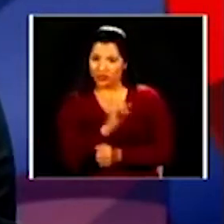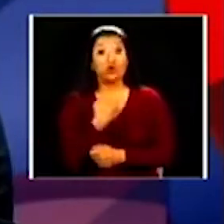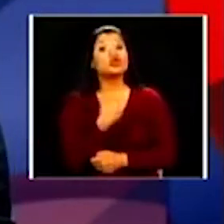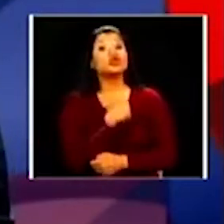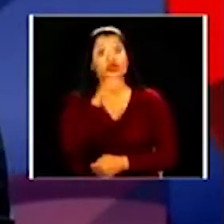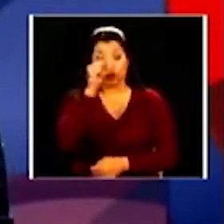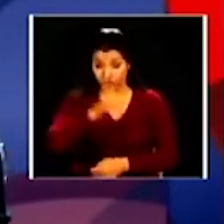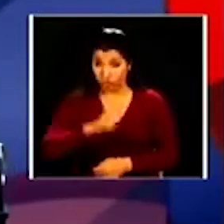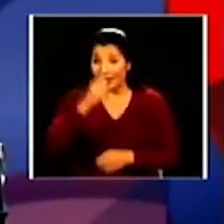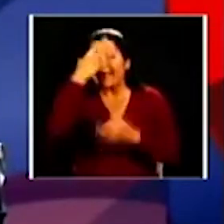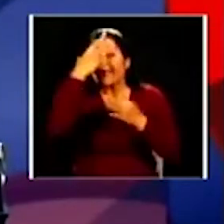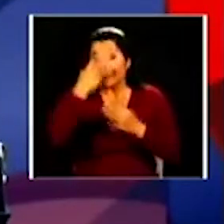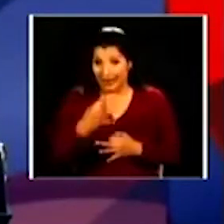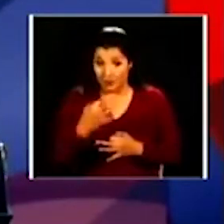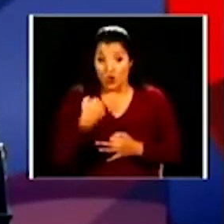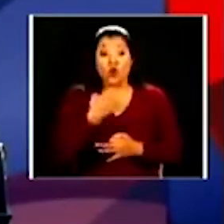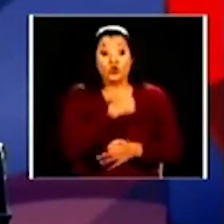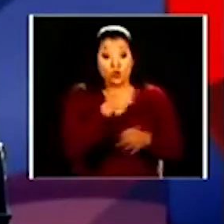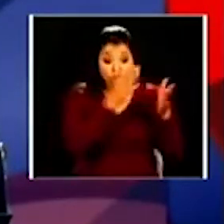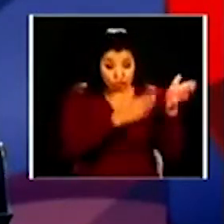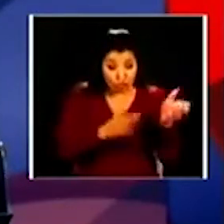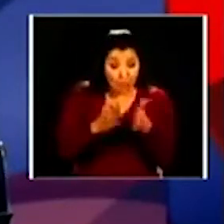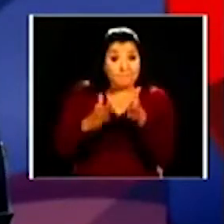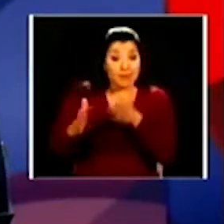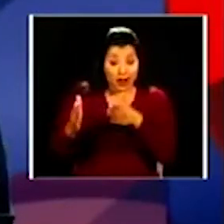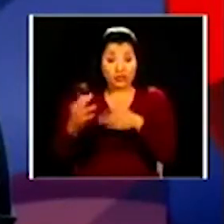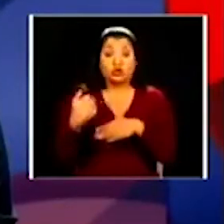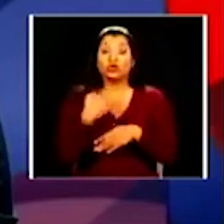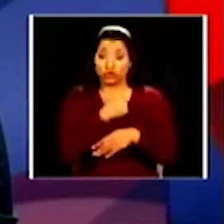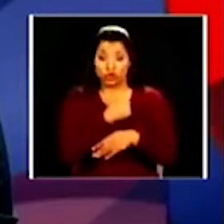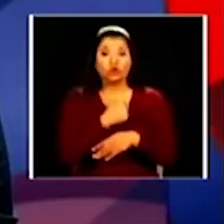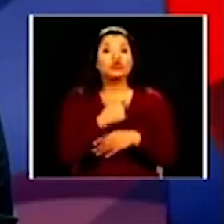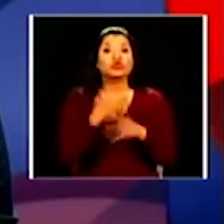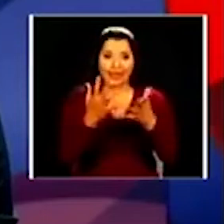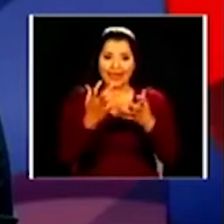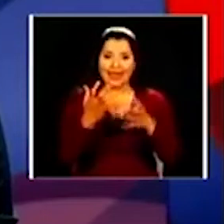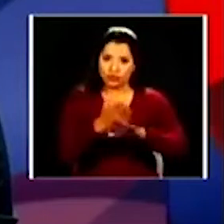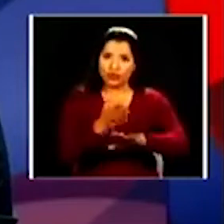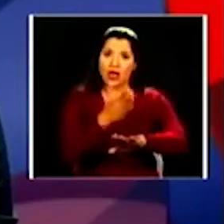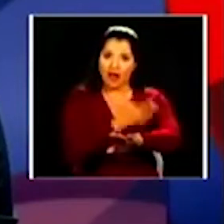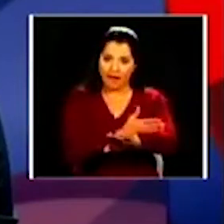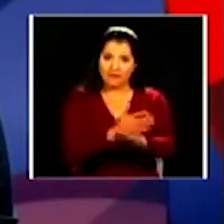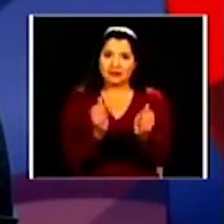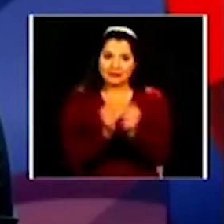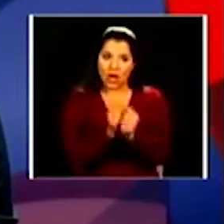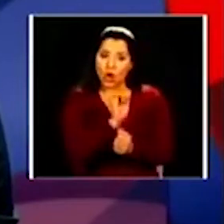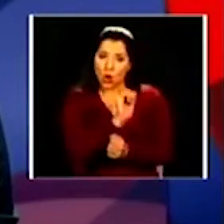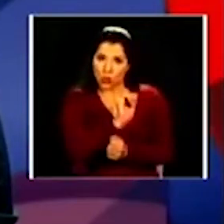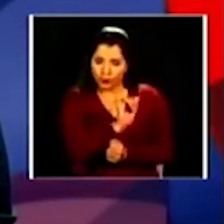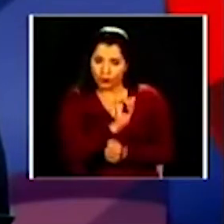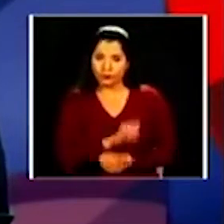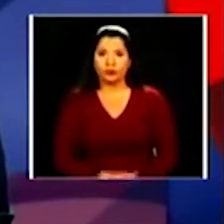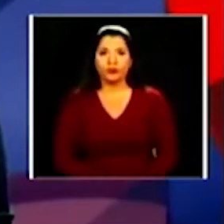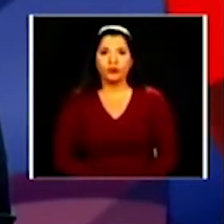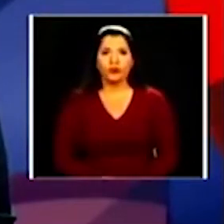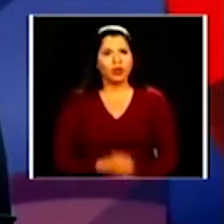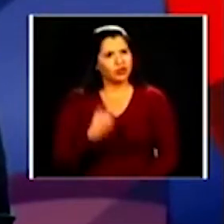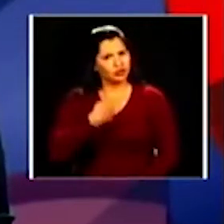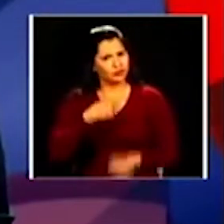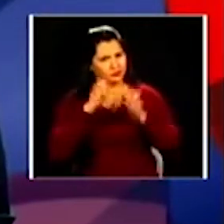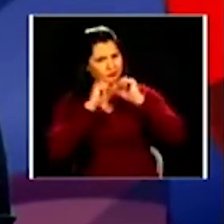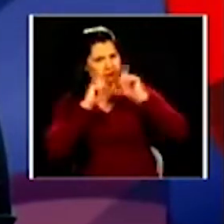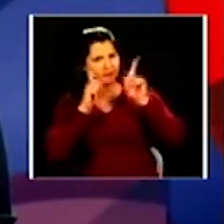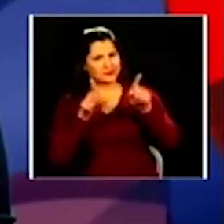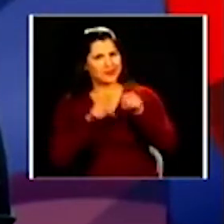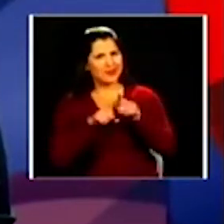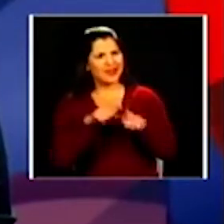tanto en nuestro plan como en medidas administrativas, creemos en avanzar en esa regulación. Me sorprende también, don Fabricio, que hable de